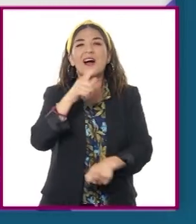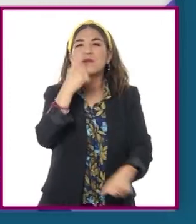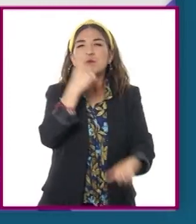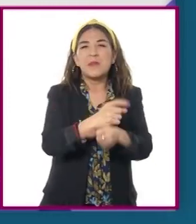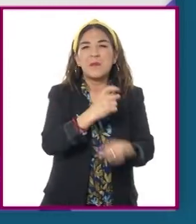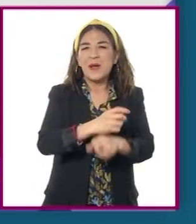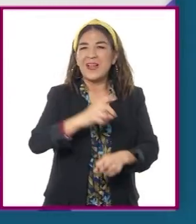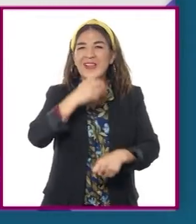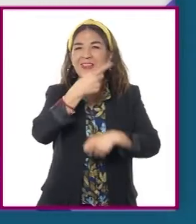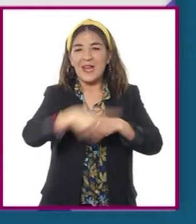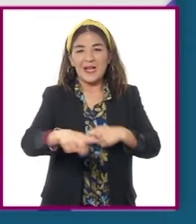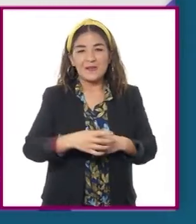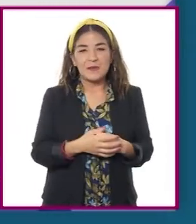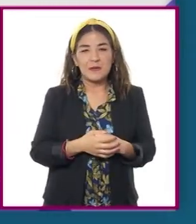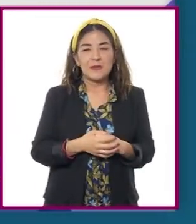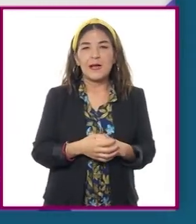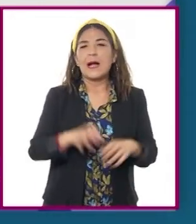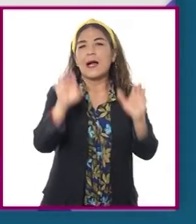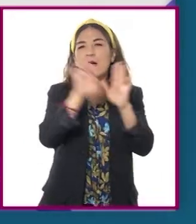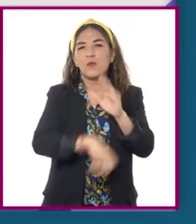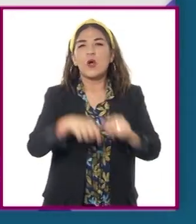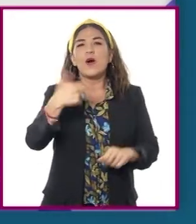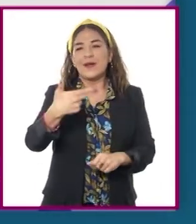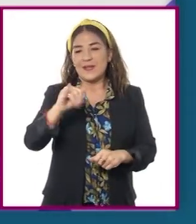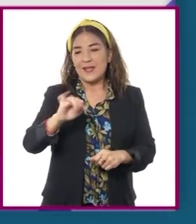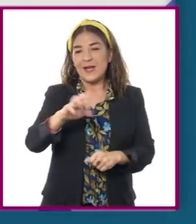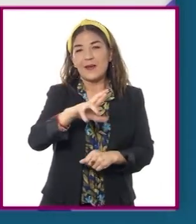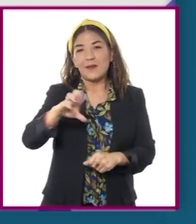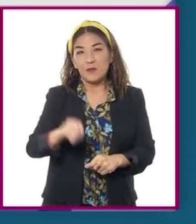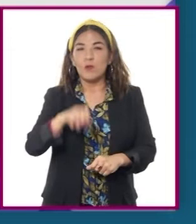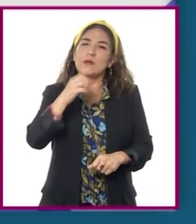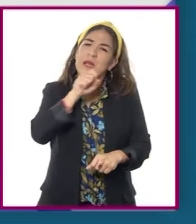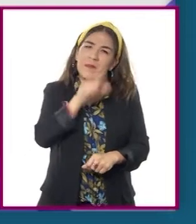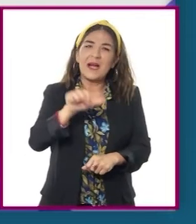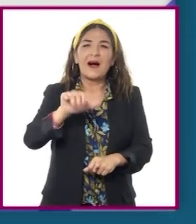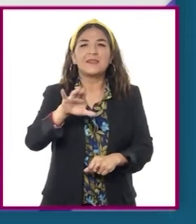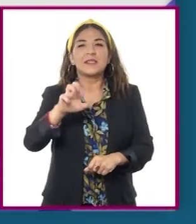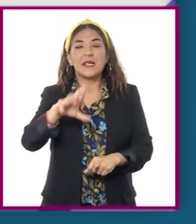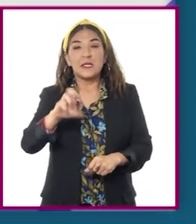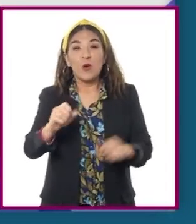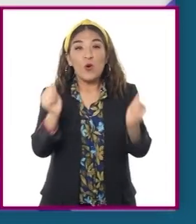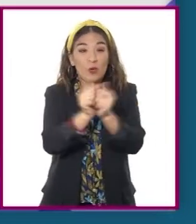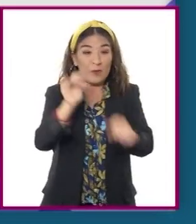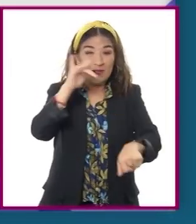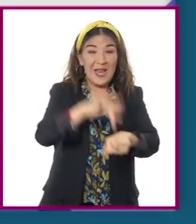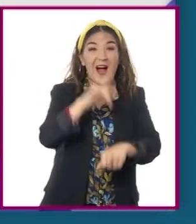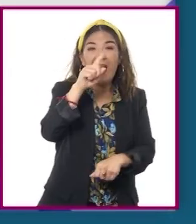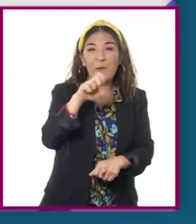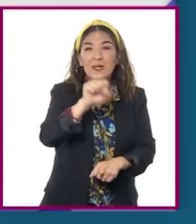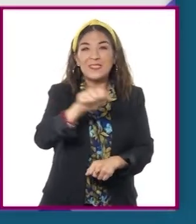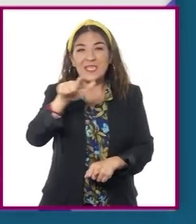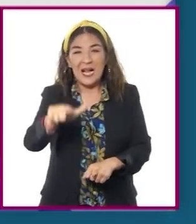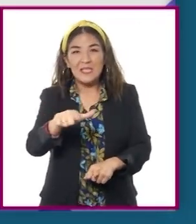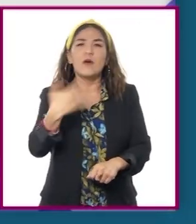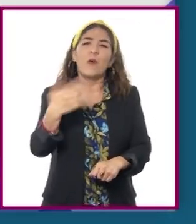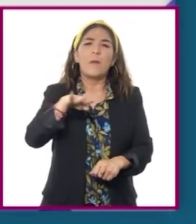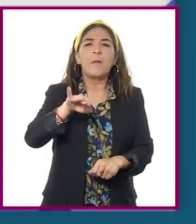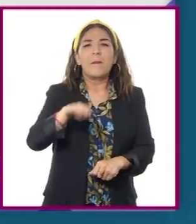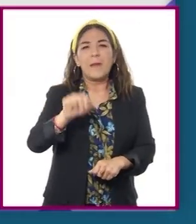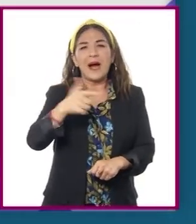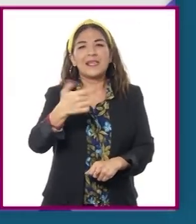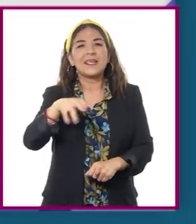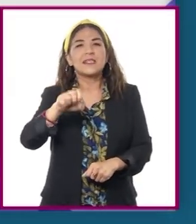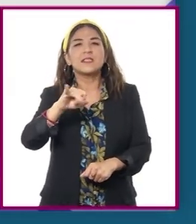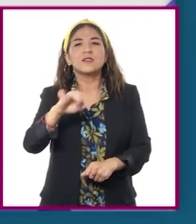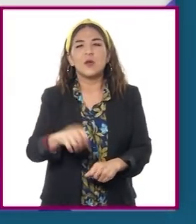Por ejemplo, en una pieza de hierro o acero en contacto con magnesio en agua salada, el magnesio se oxidará